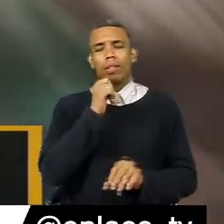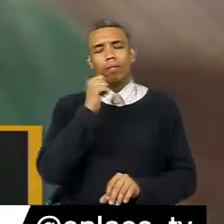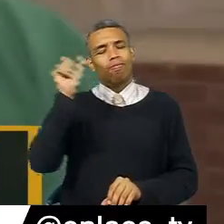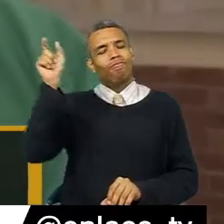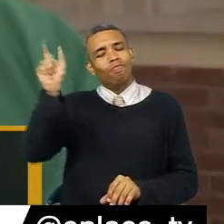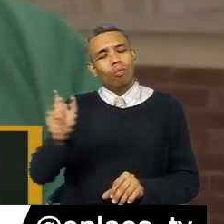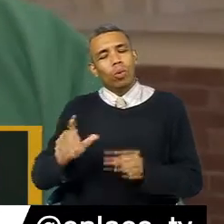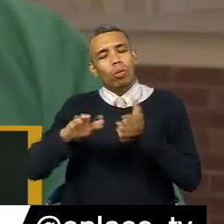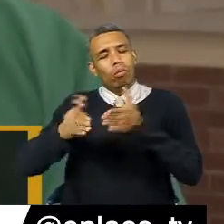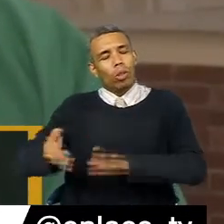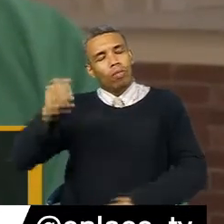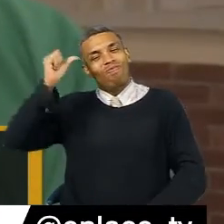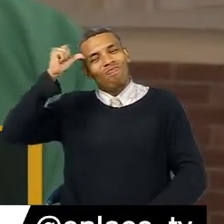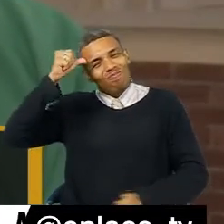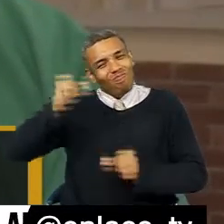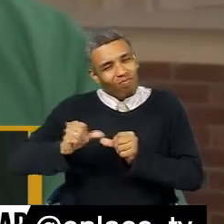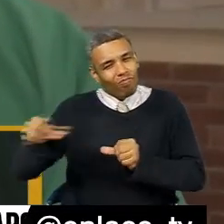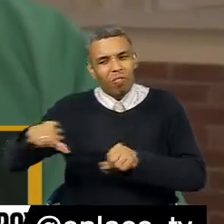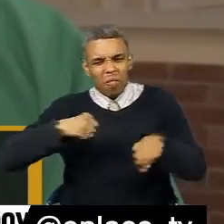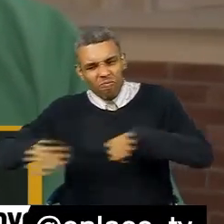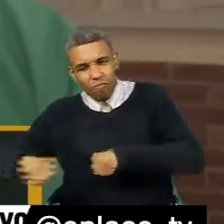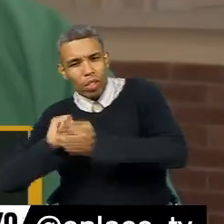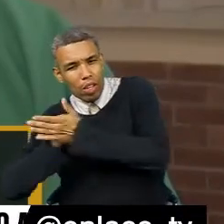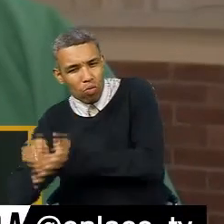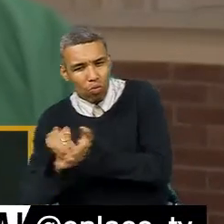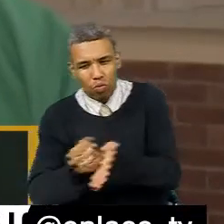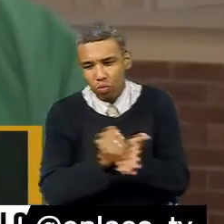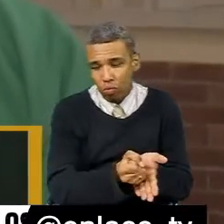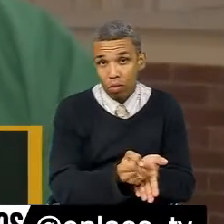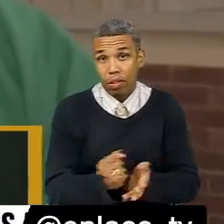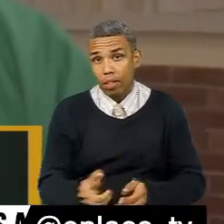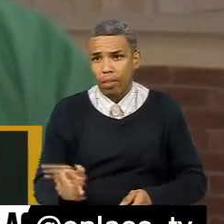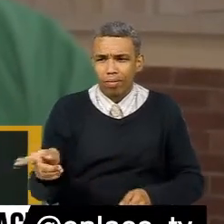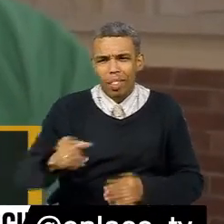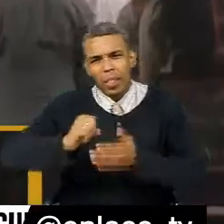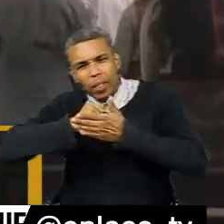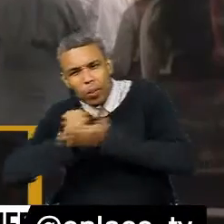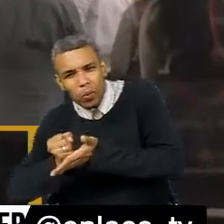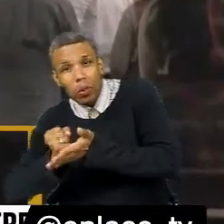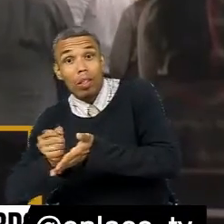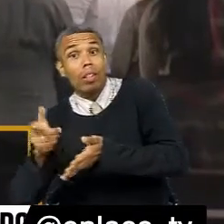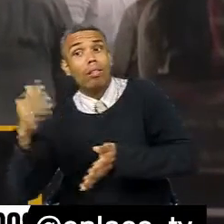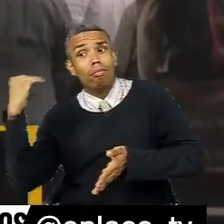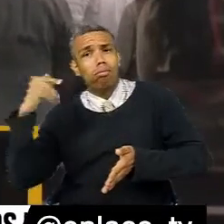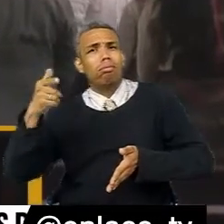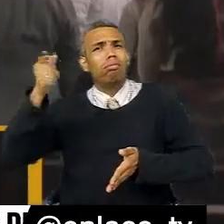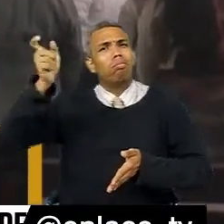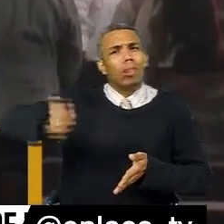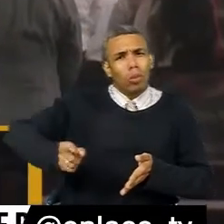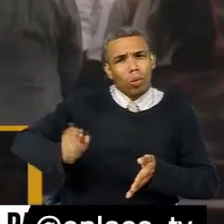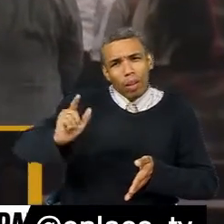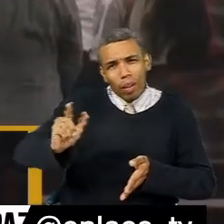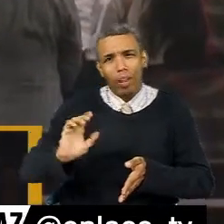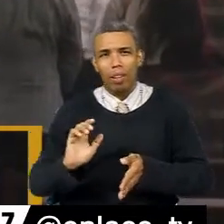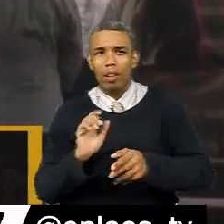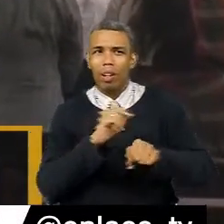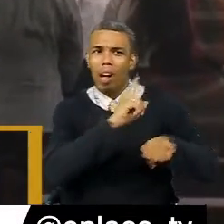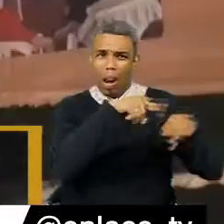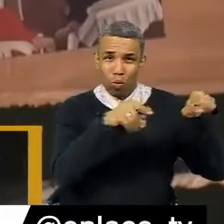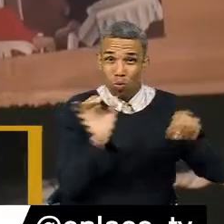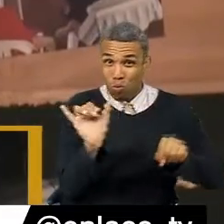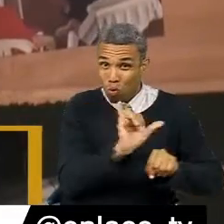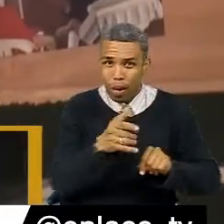Y recordar a aquellos hombres y mujeres que han sembrado la semilla del evangelio y han sembrado principios humanos y cristianos en el corazón del